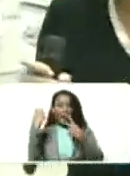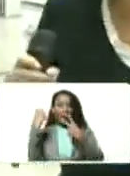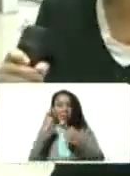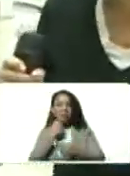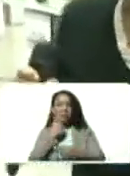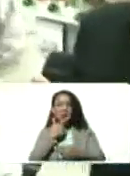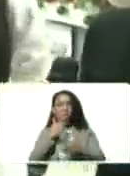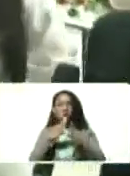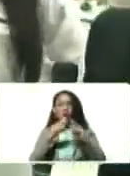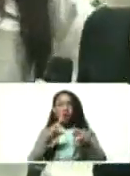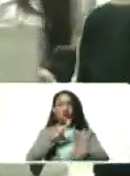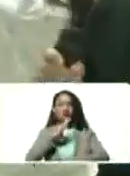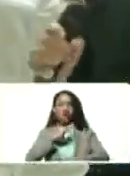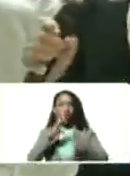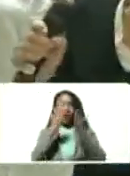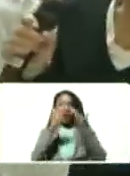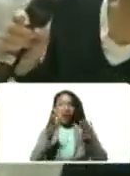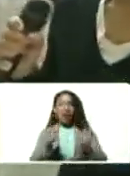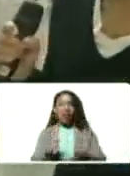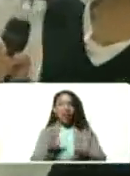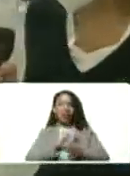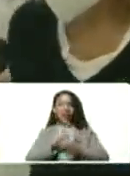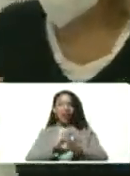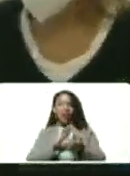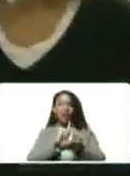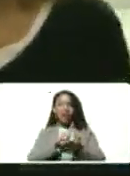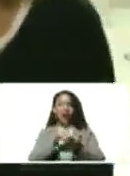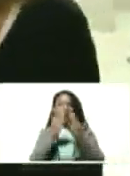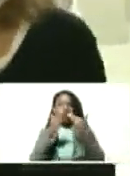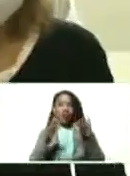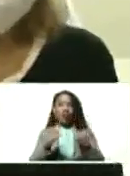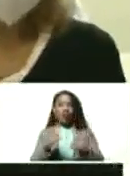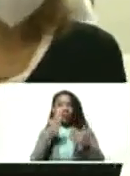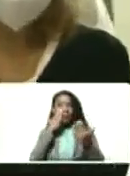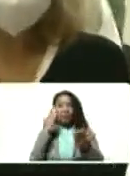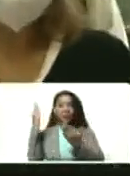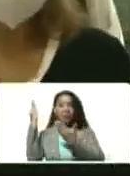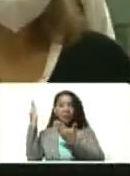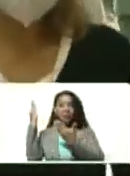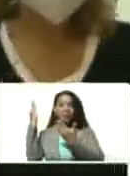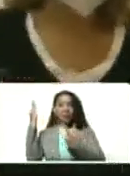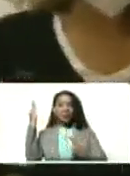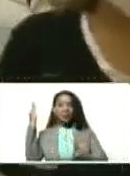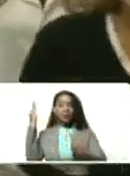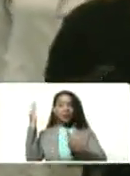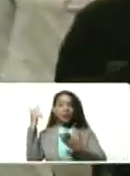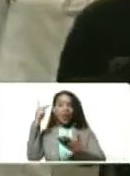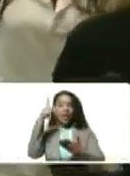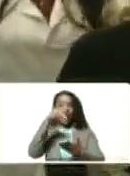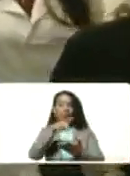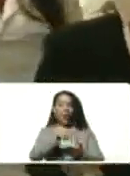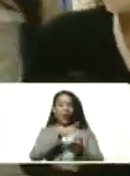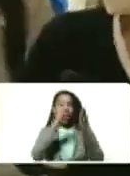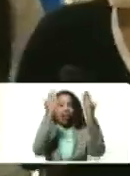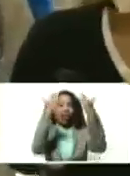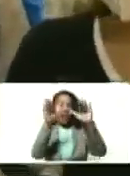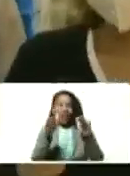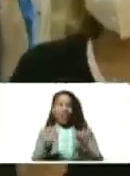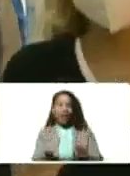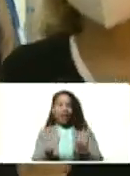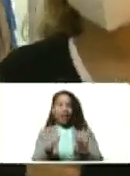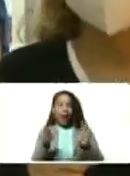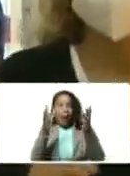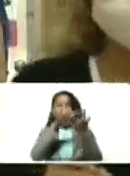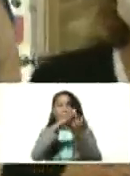tienen todo arregladito para la Navidad. Ya llegó la Navidad. Ah, Eliana Carolina. Llegó la Navidad a